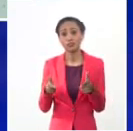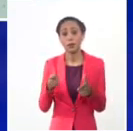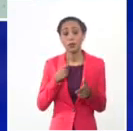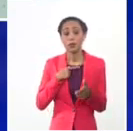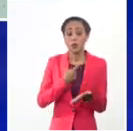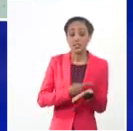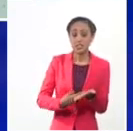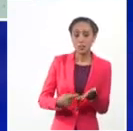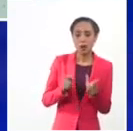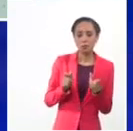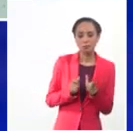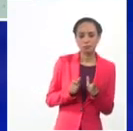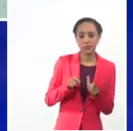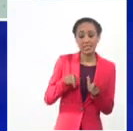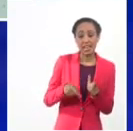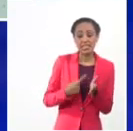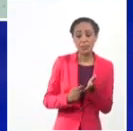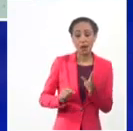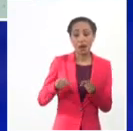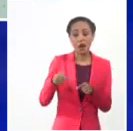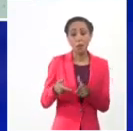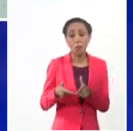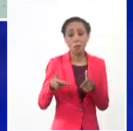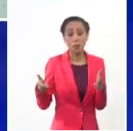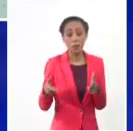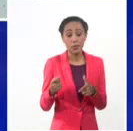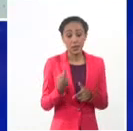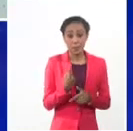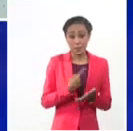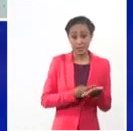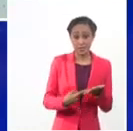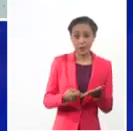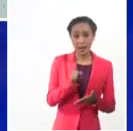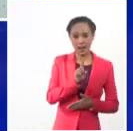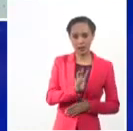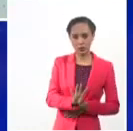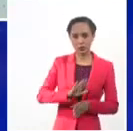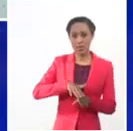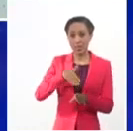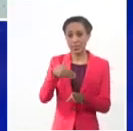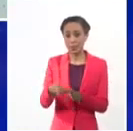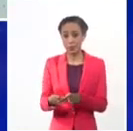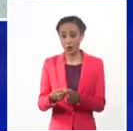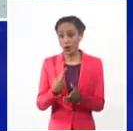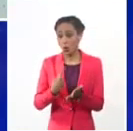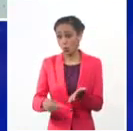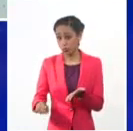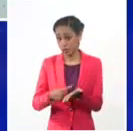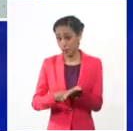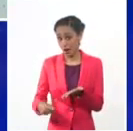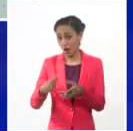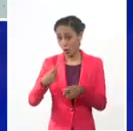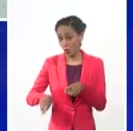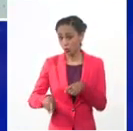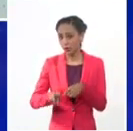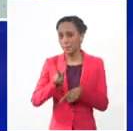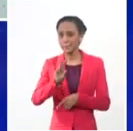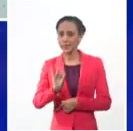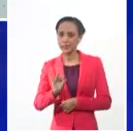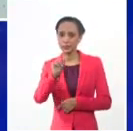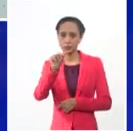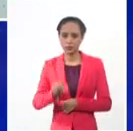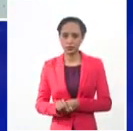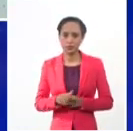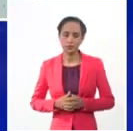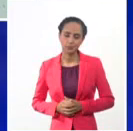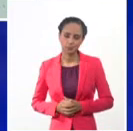otra de 14 a 27, un 13 casos más y un 3,1%